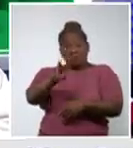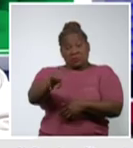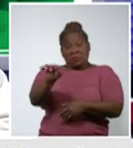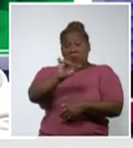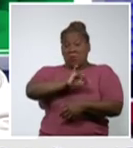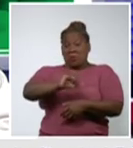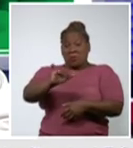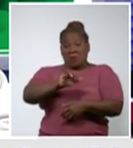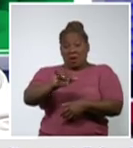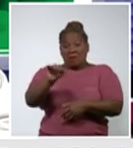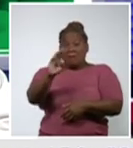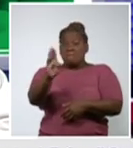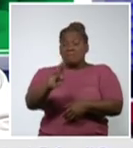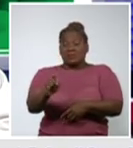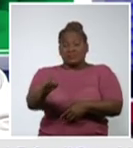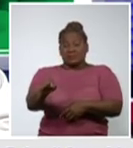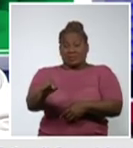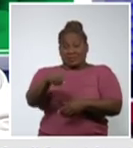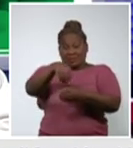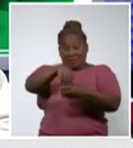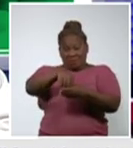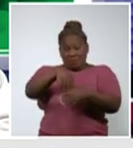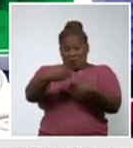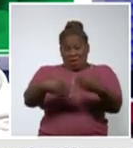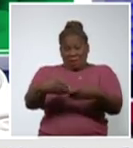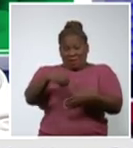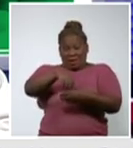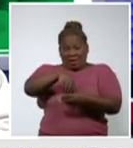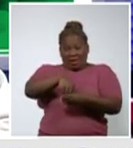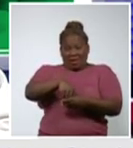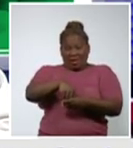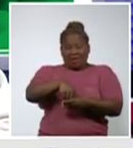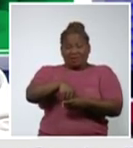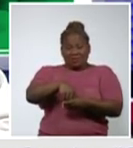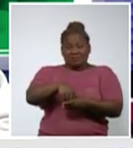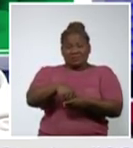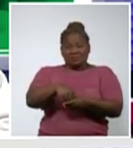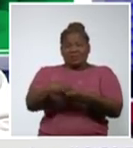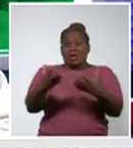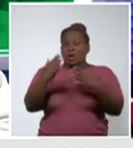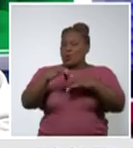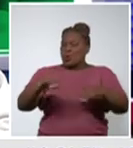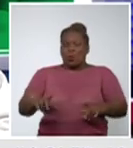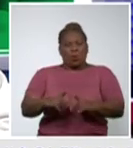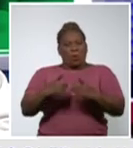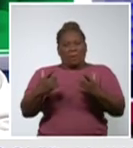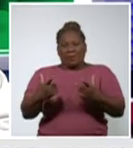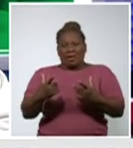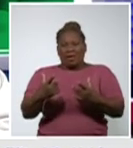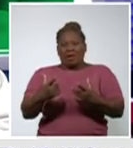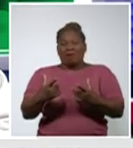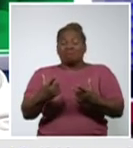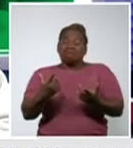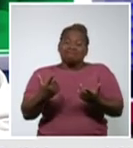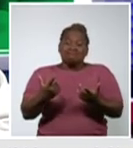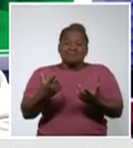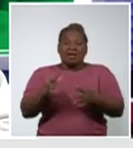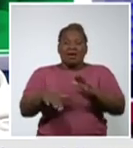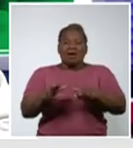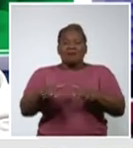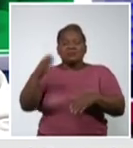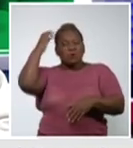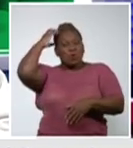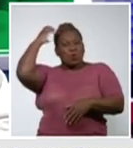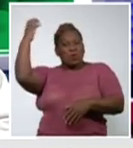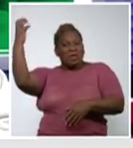también mucho que ver con el no cumplimiento, ya que varios gobiernos regionales y